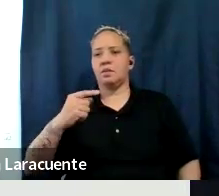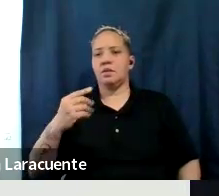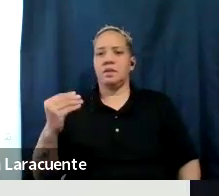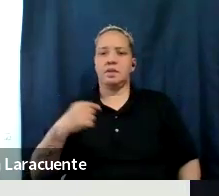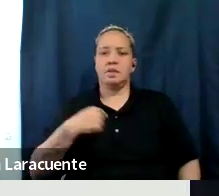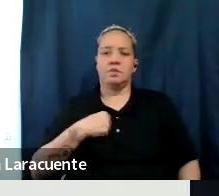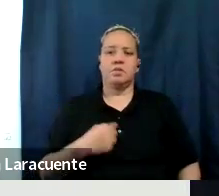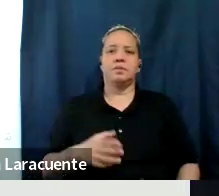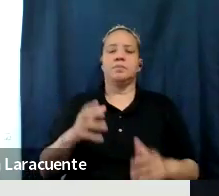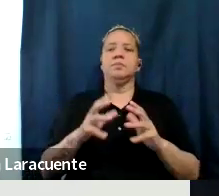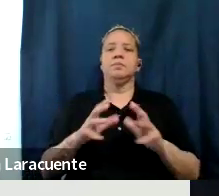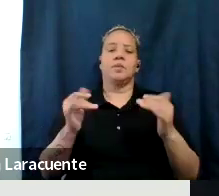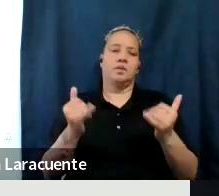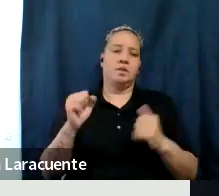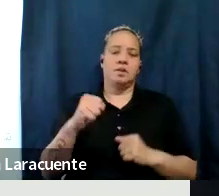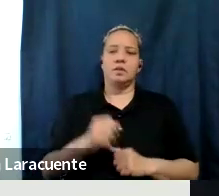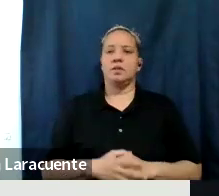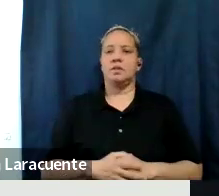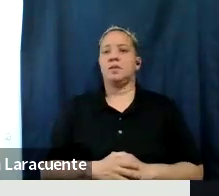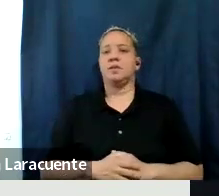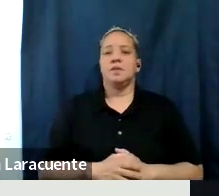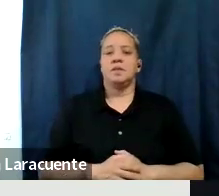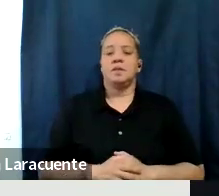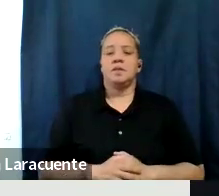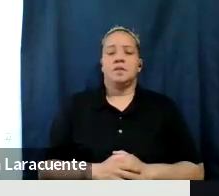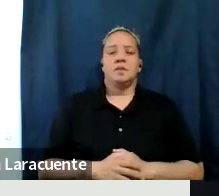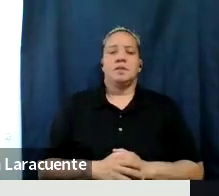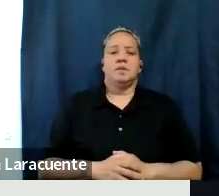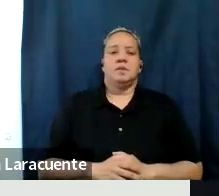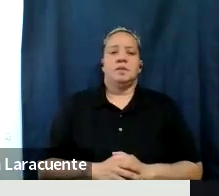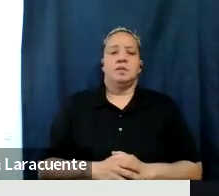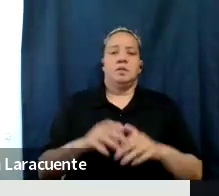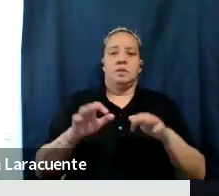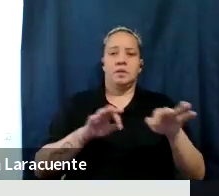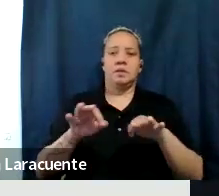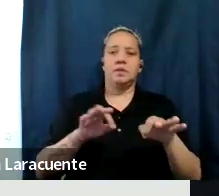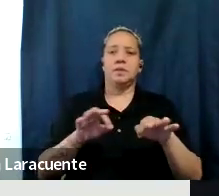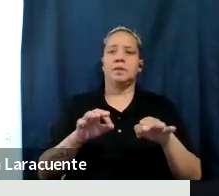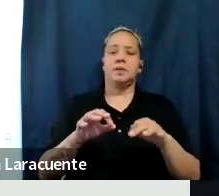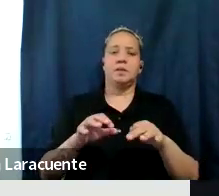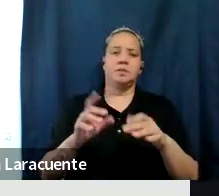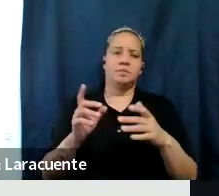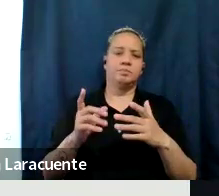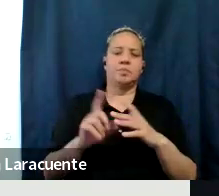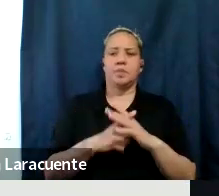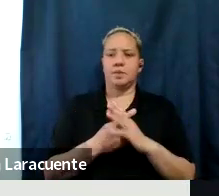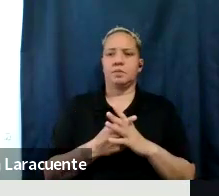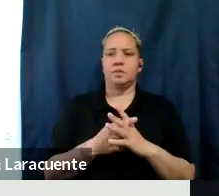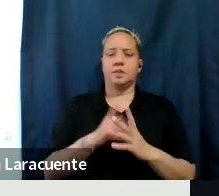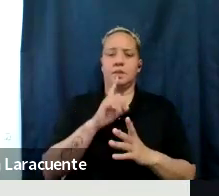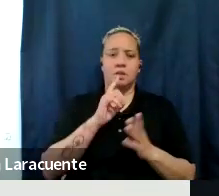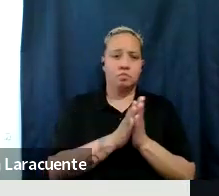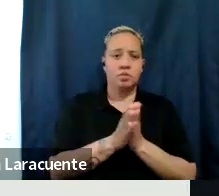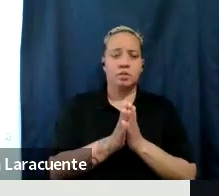Y termino ya, ahora sí. Como expliqué al principio, en realidad lo que motiva y